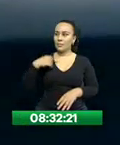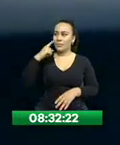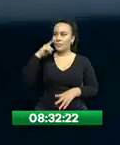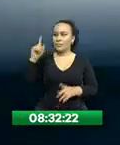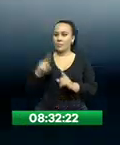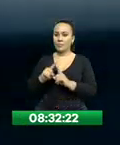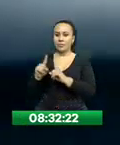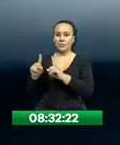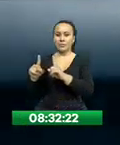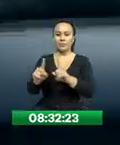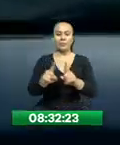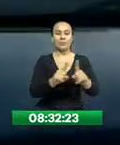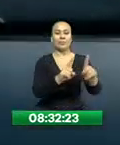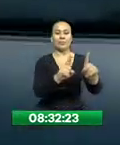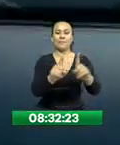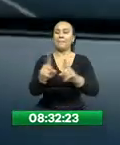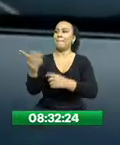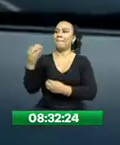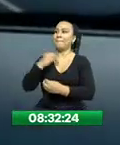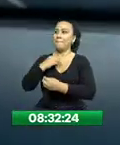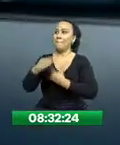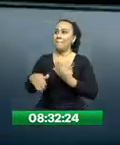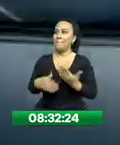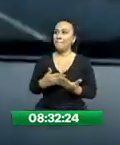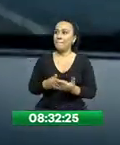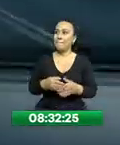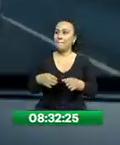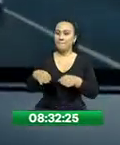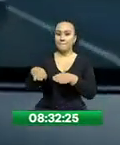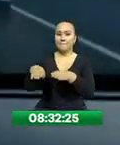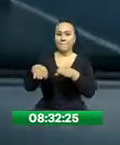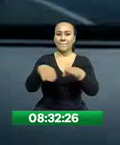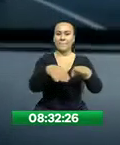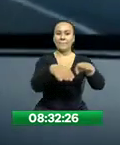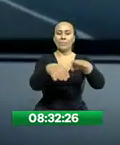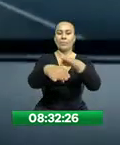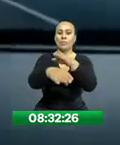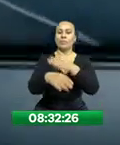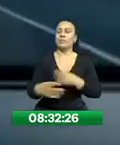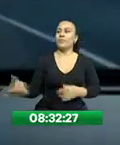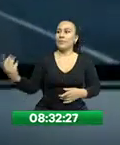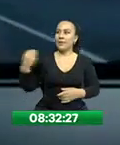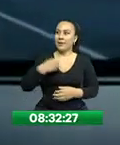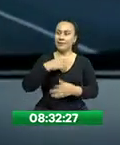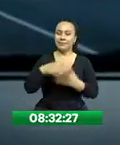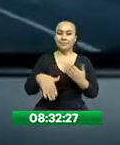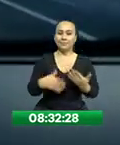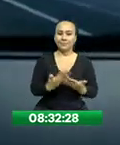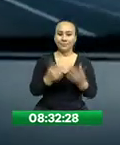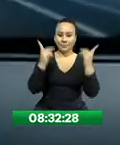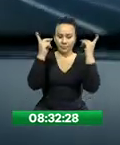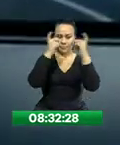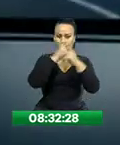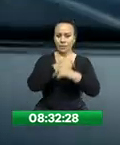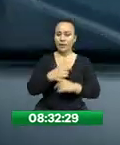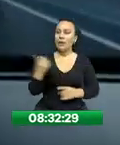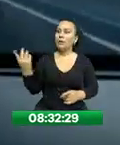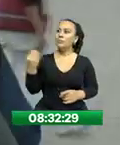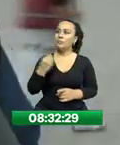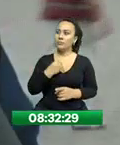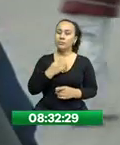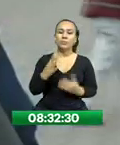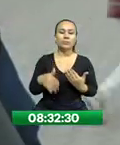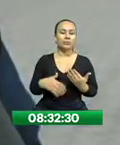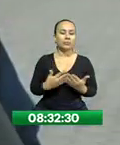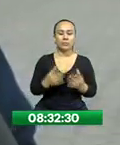está expuesto a ese tipo de situaciones, pero sí debemos cuidarnos, cuidar el